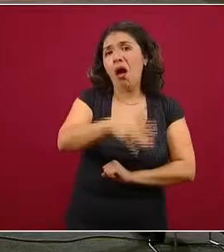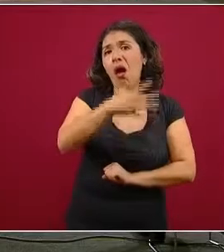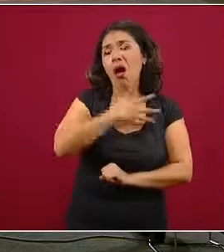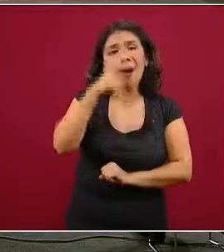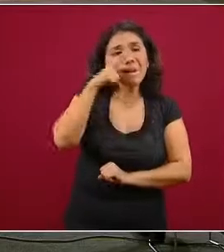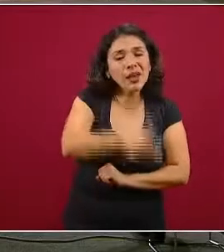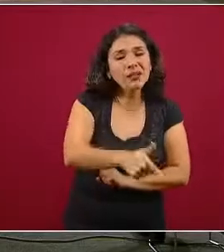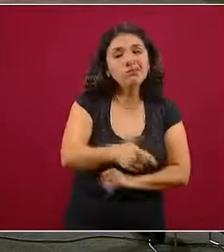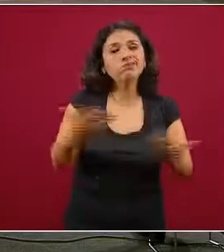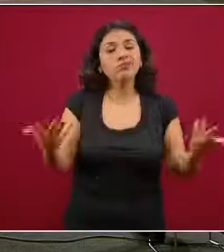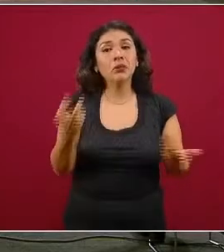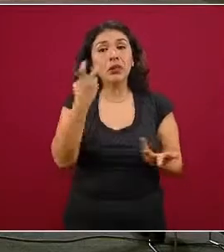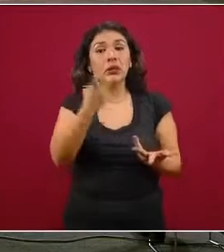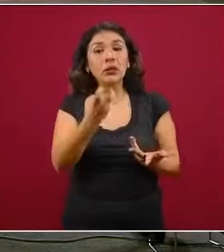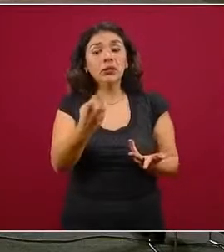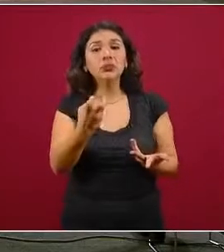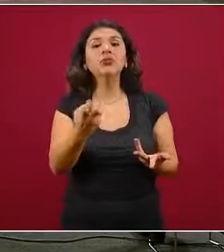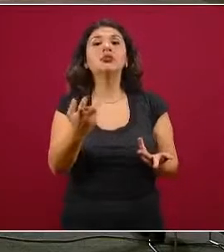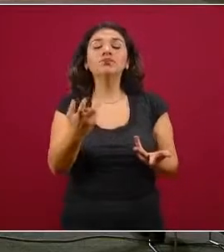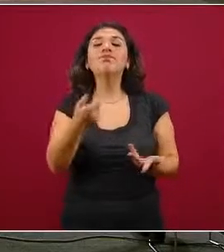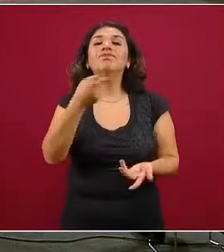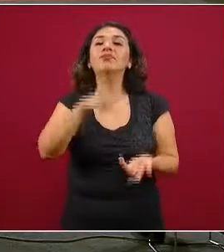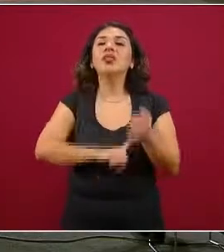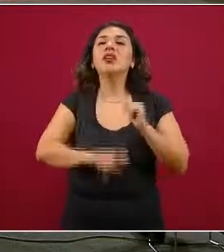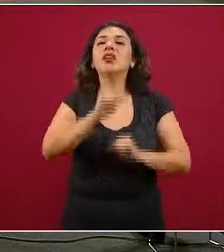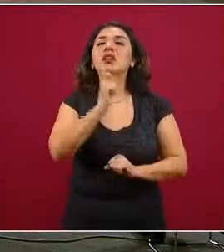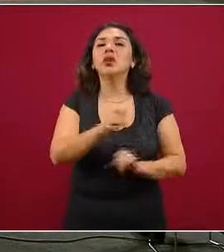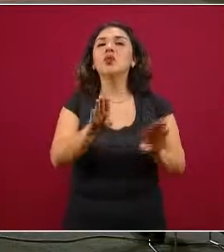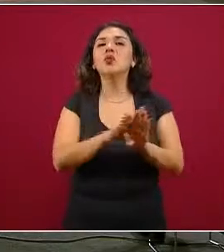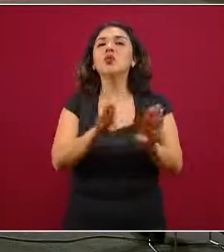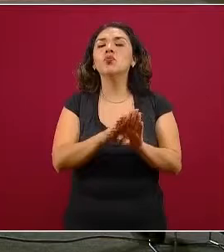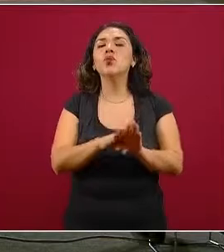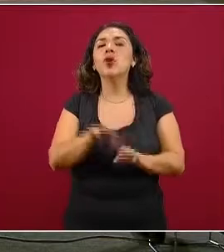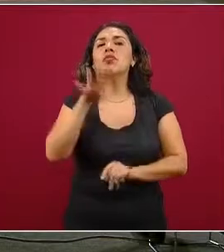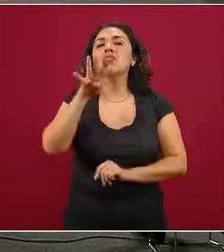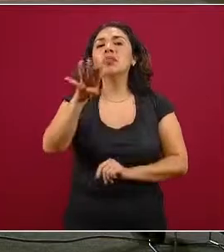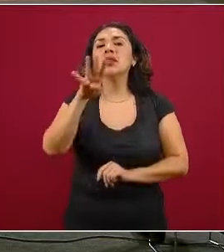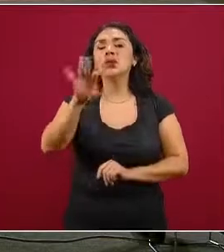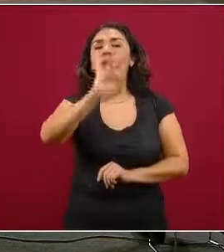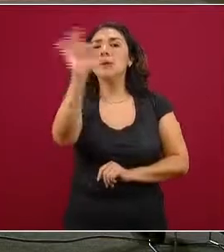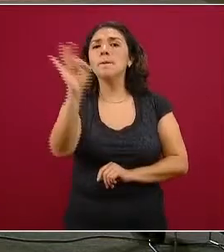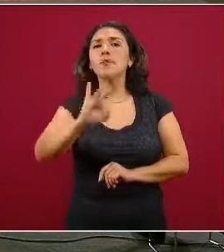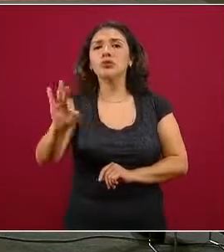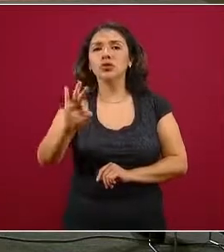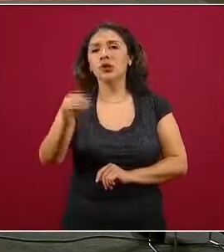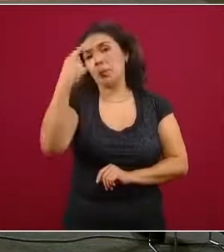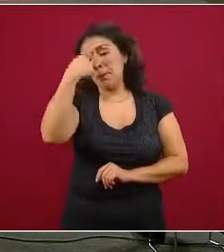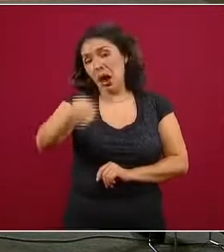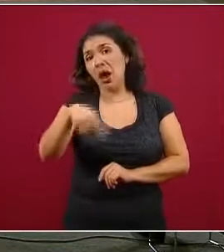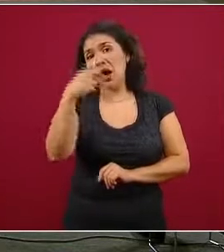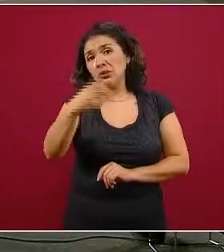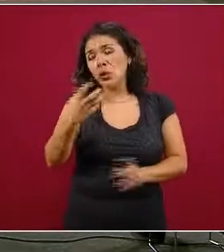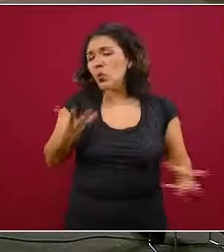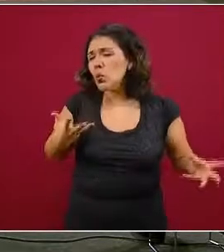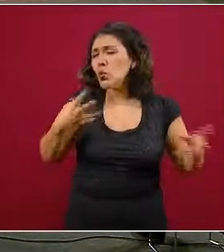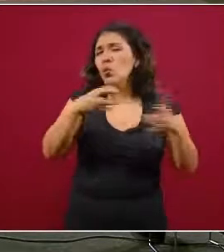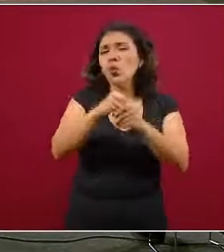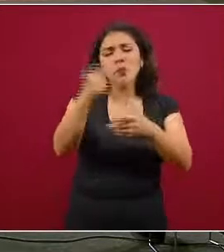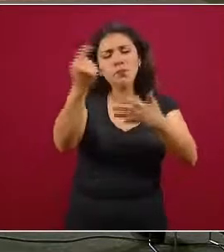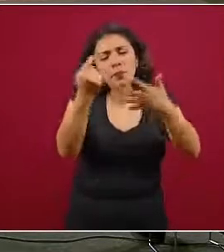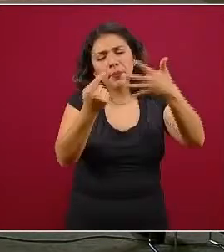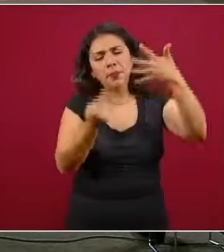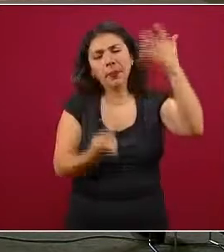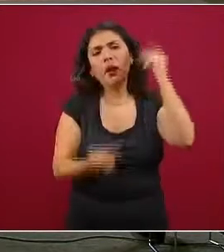COVID-19, lo cual a su vez también ha representado una carga del 19% para efecto de todas las causas que en un